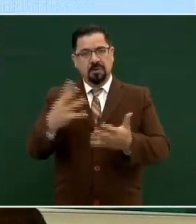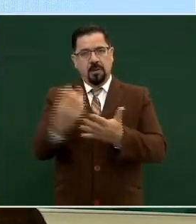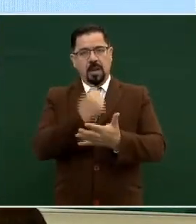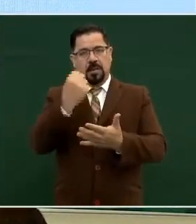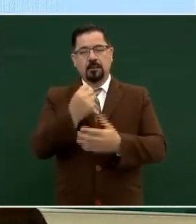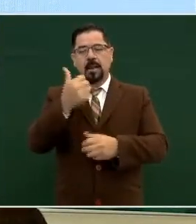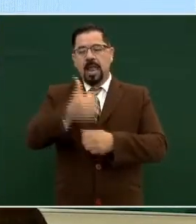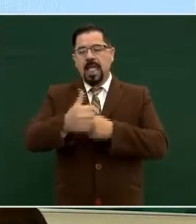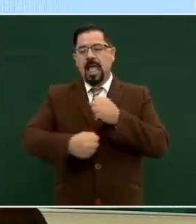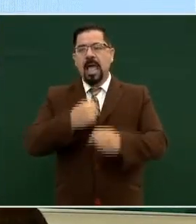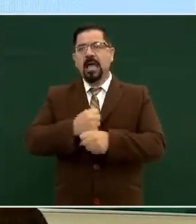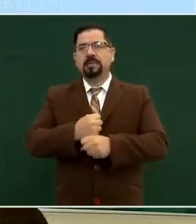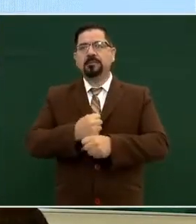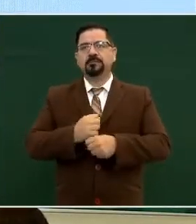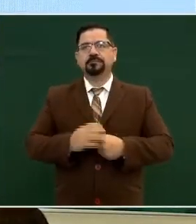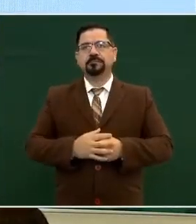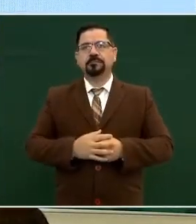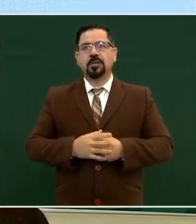anual,